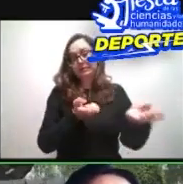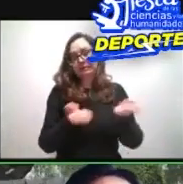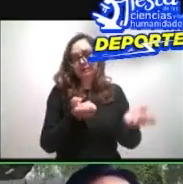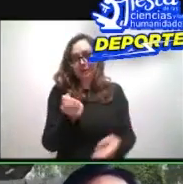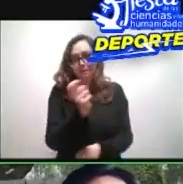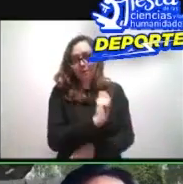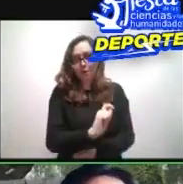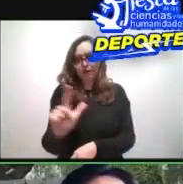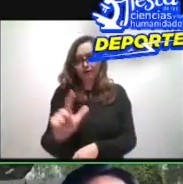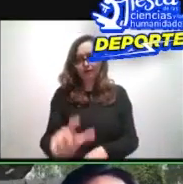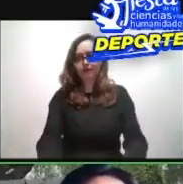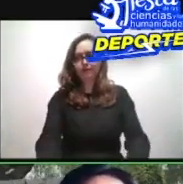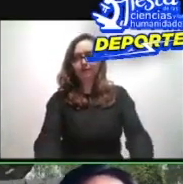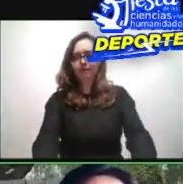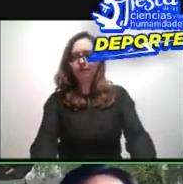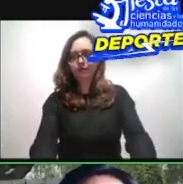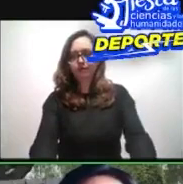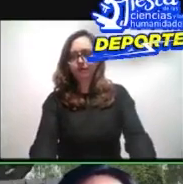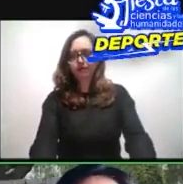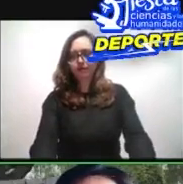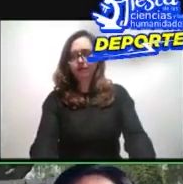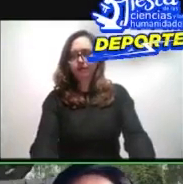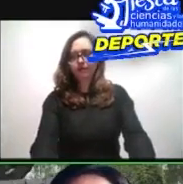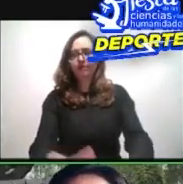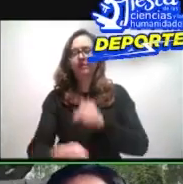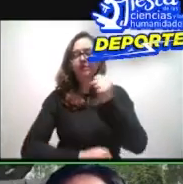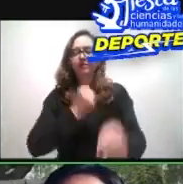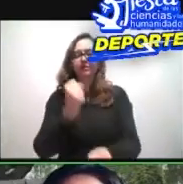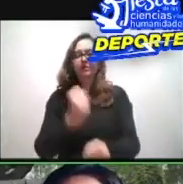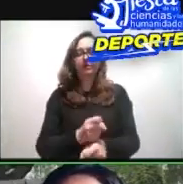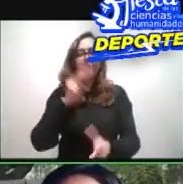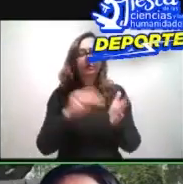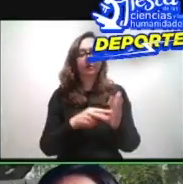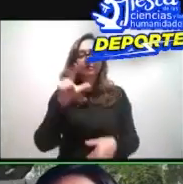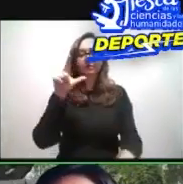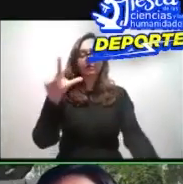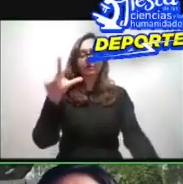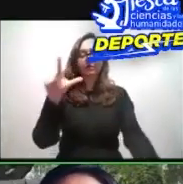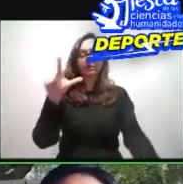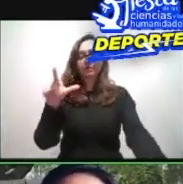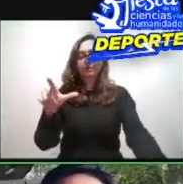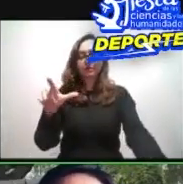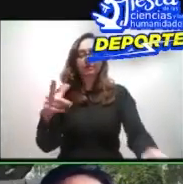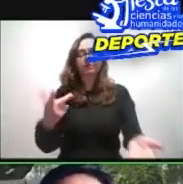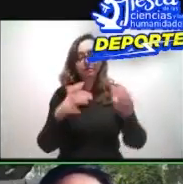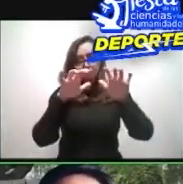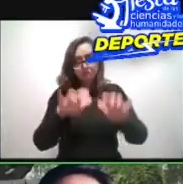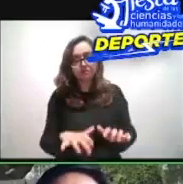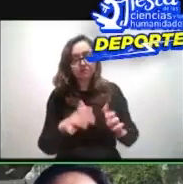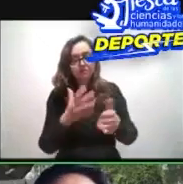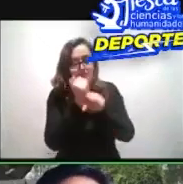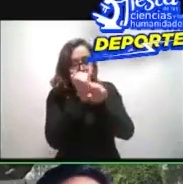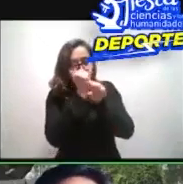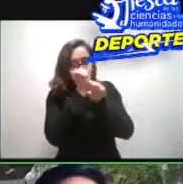En un estudio que nosotros realizamos en el 2017, que fue la tesis de Yunahue Aparicio, lo hicimos principalmente